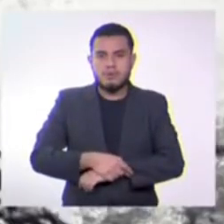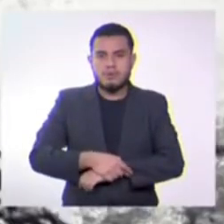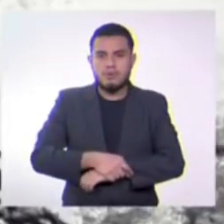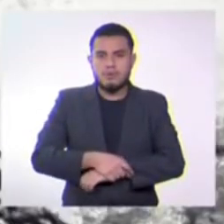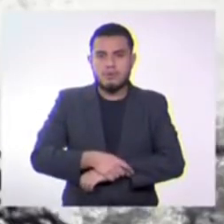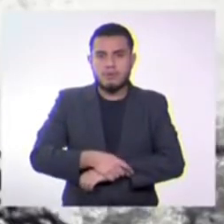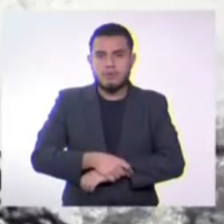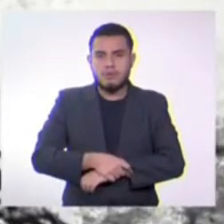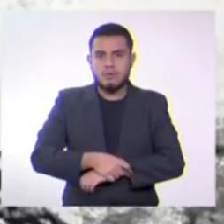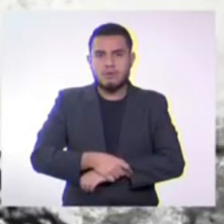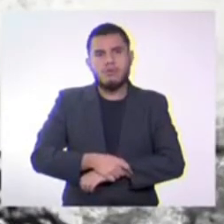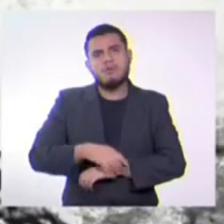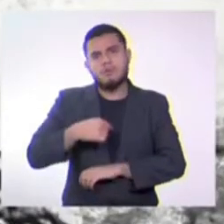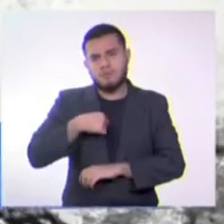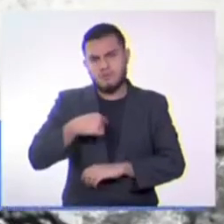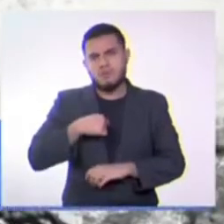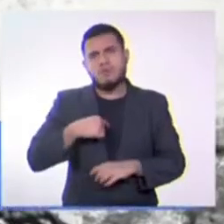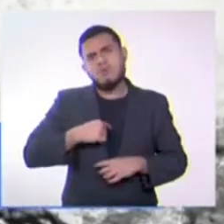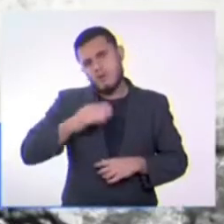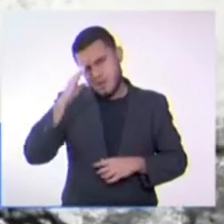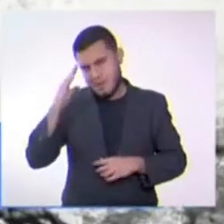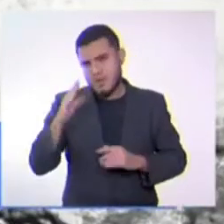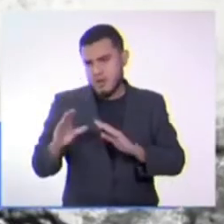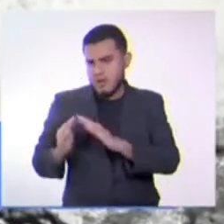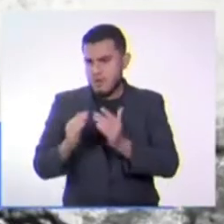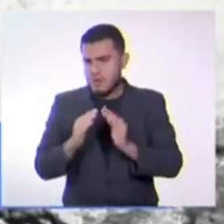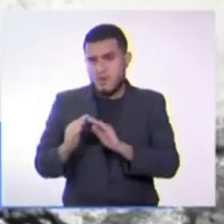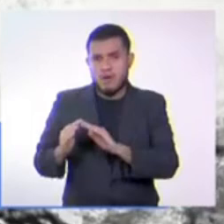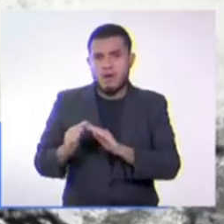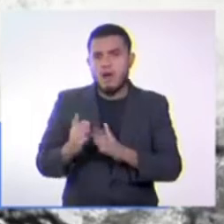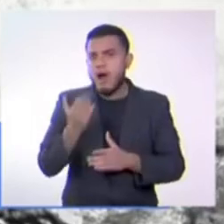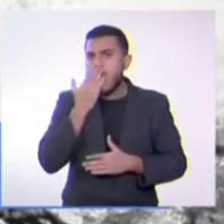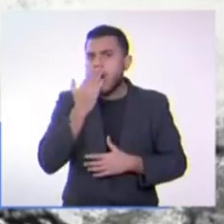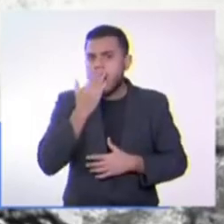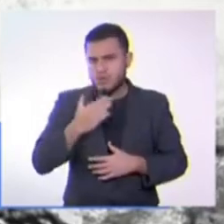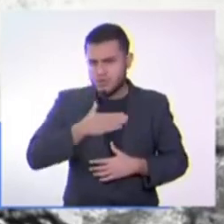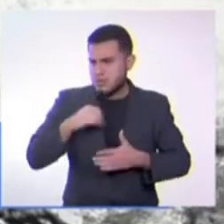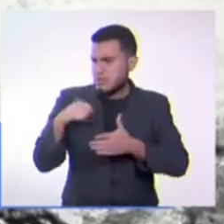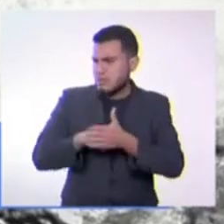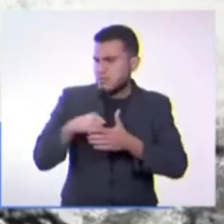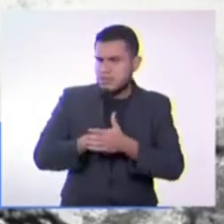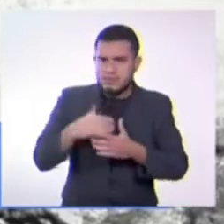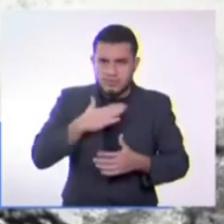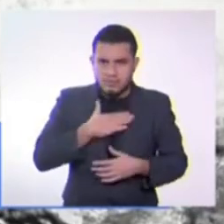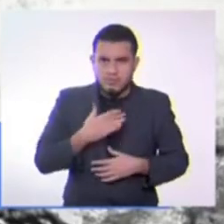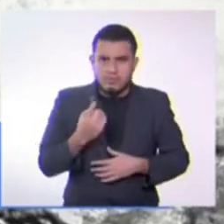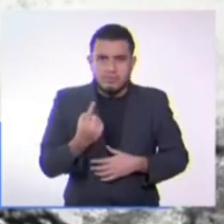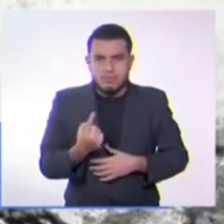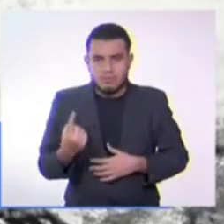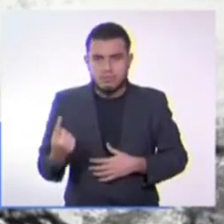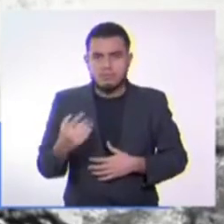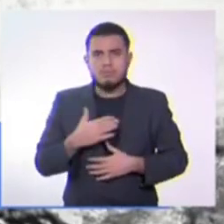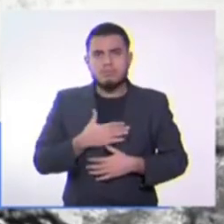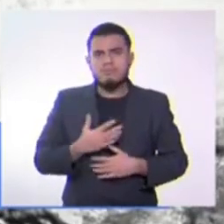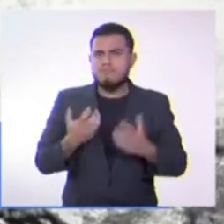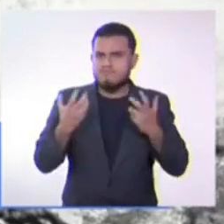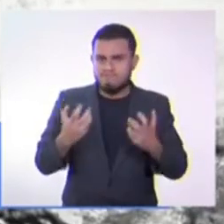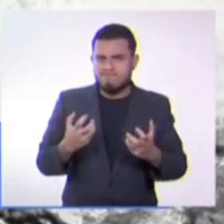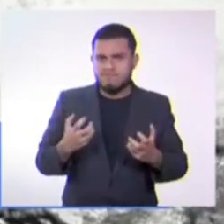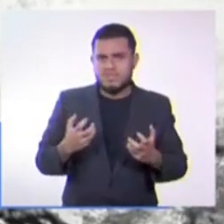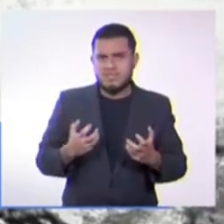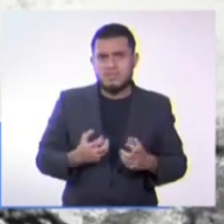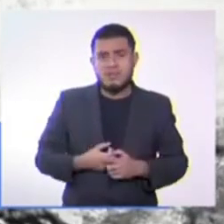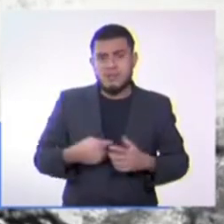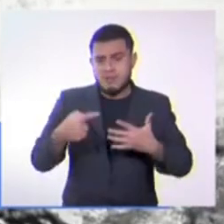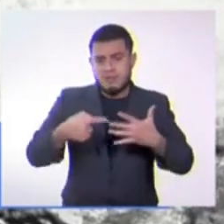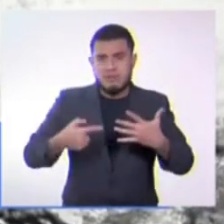Fui jefe de la comunidad indígena. Luché por mi gente, por la gran cantidad de atropellos a mis